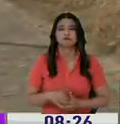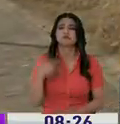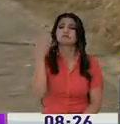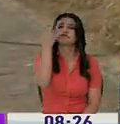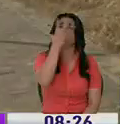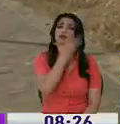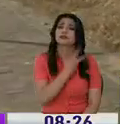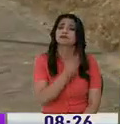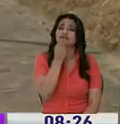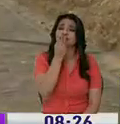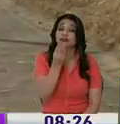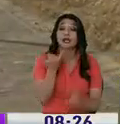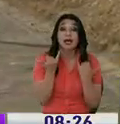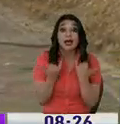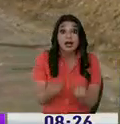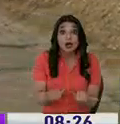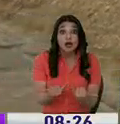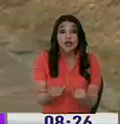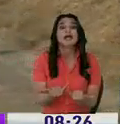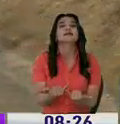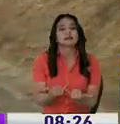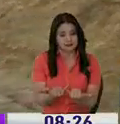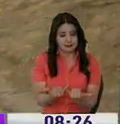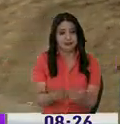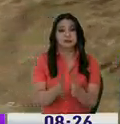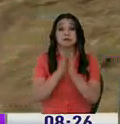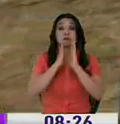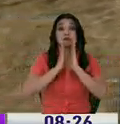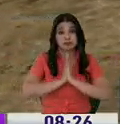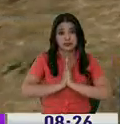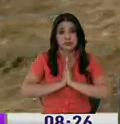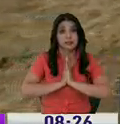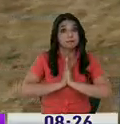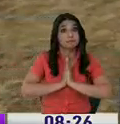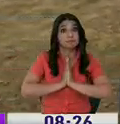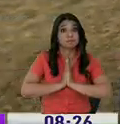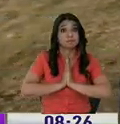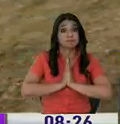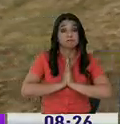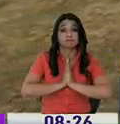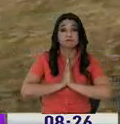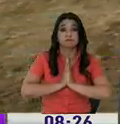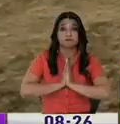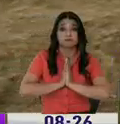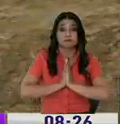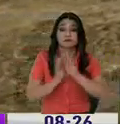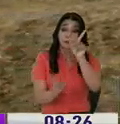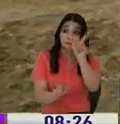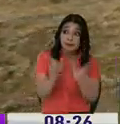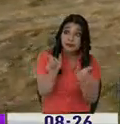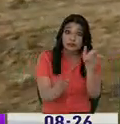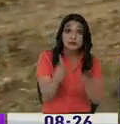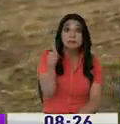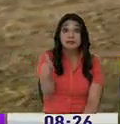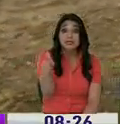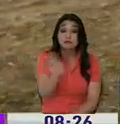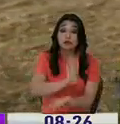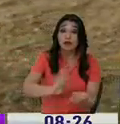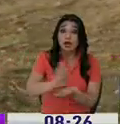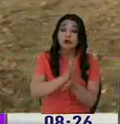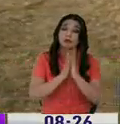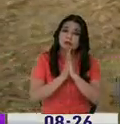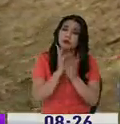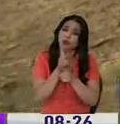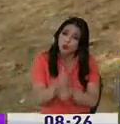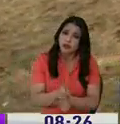ahora sí un pedido a los señores del barrio a los señores moradores que por favor le